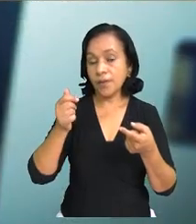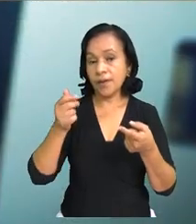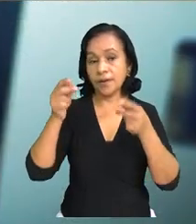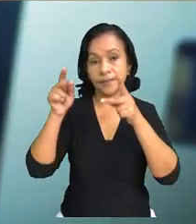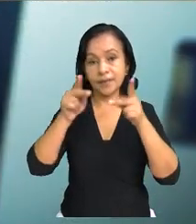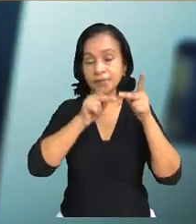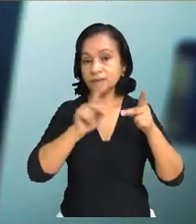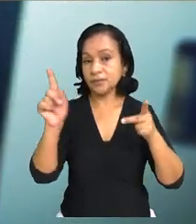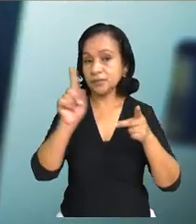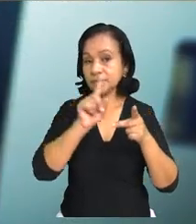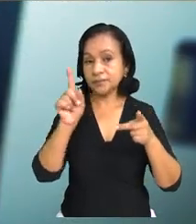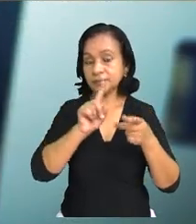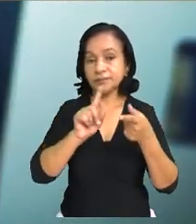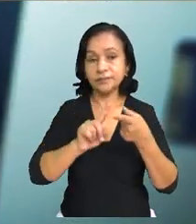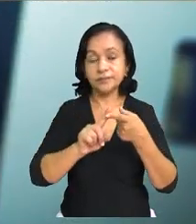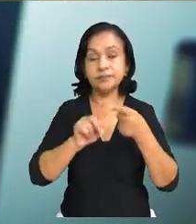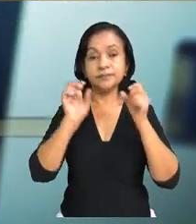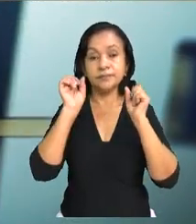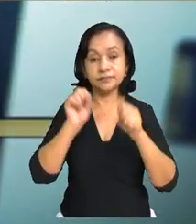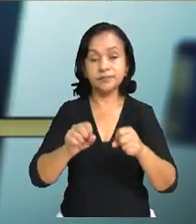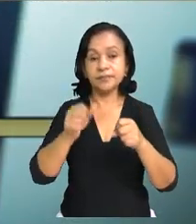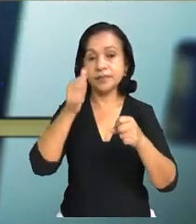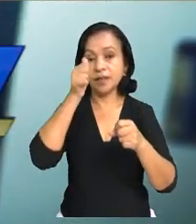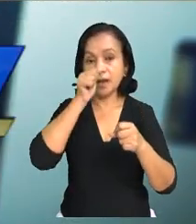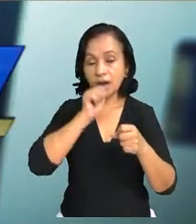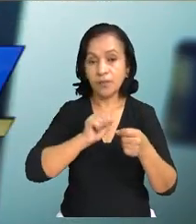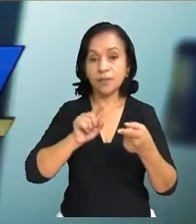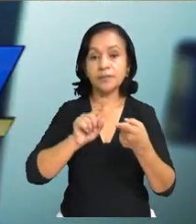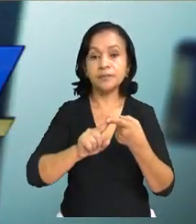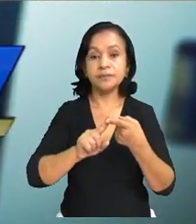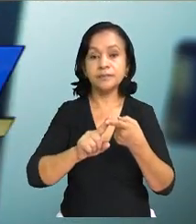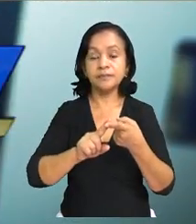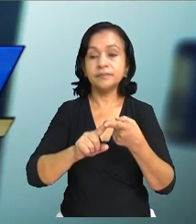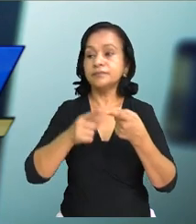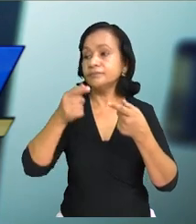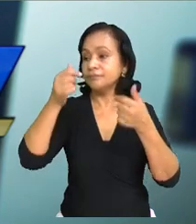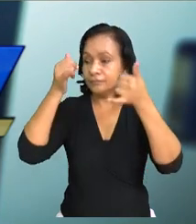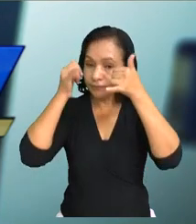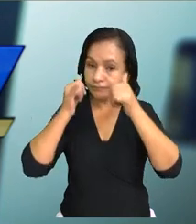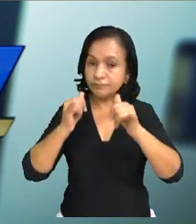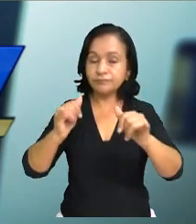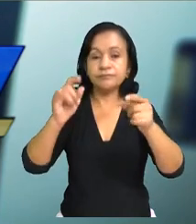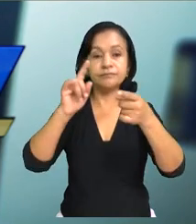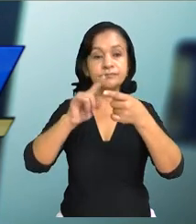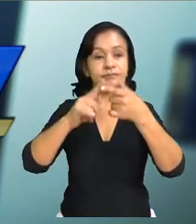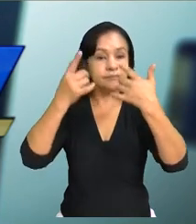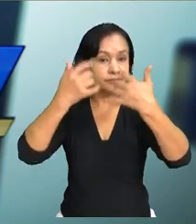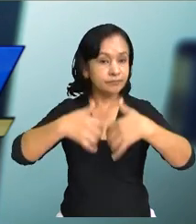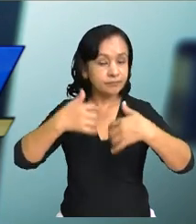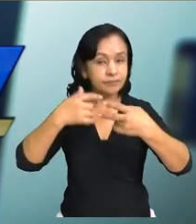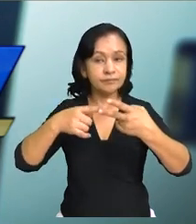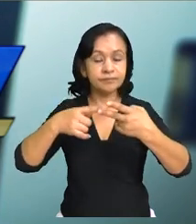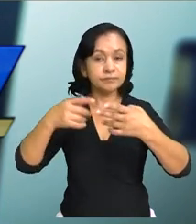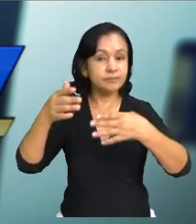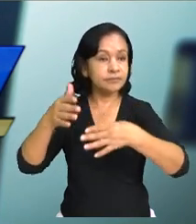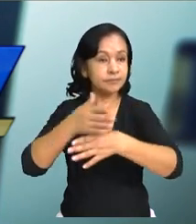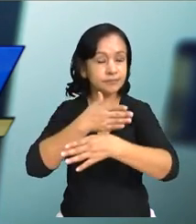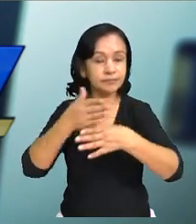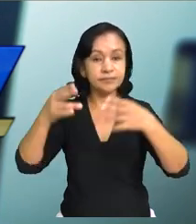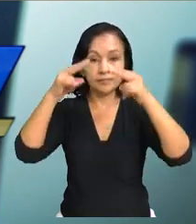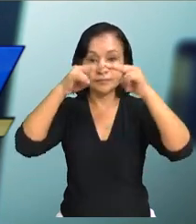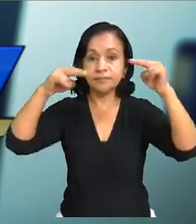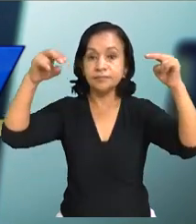humano, el agua lo ocupa para riego agrícola, para ganado, para industria, para producción de